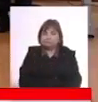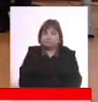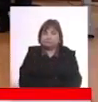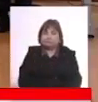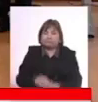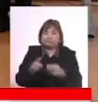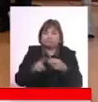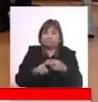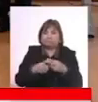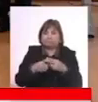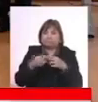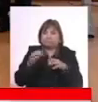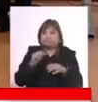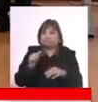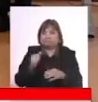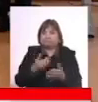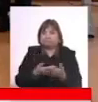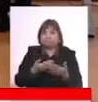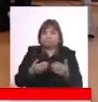comenzar